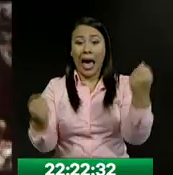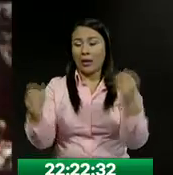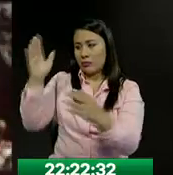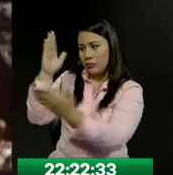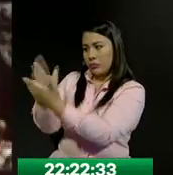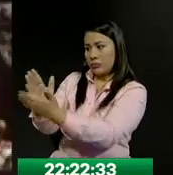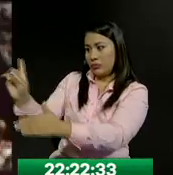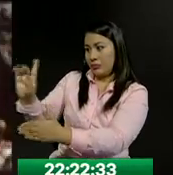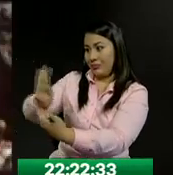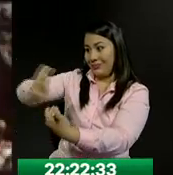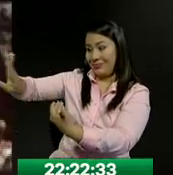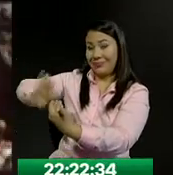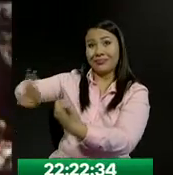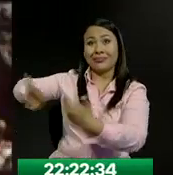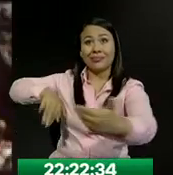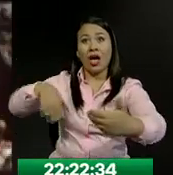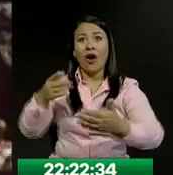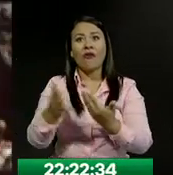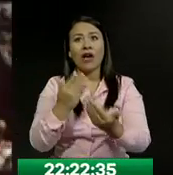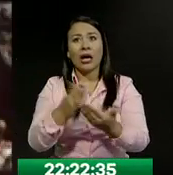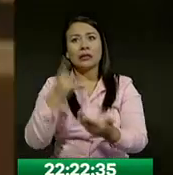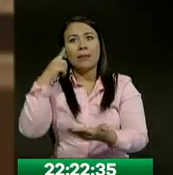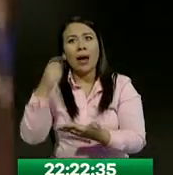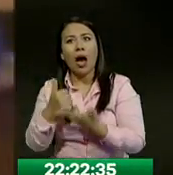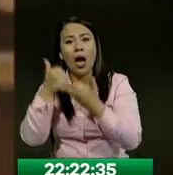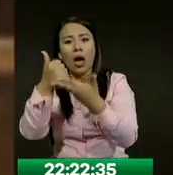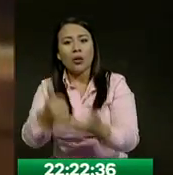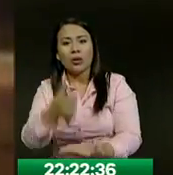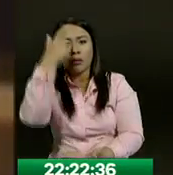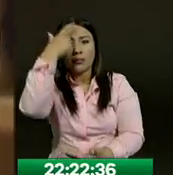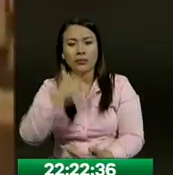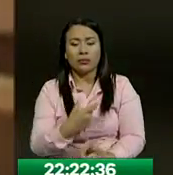fue restringida para facilitar el trabajo de los bomberos.